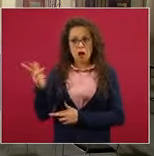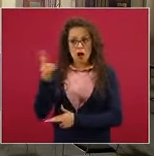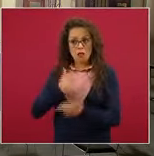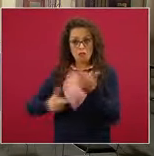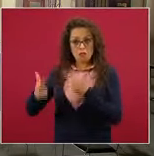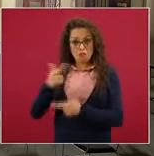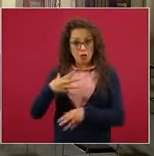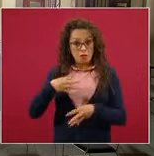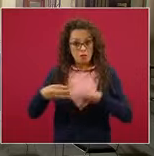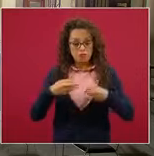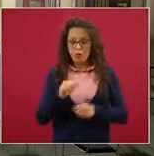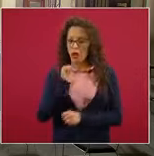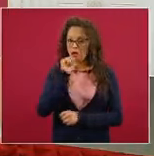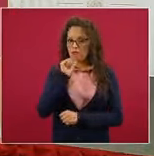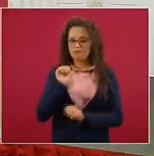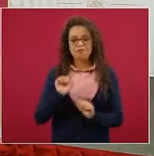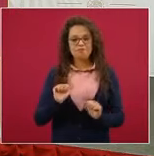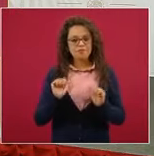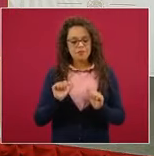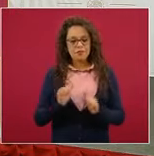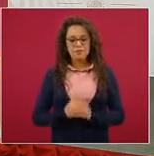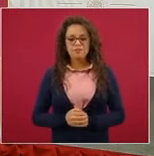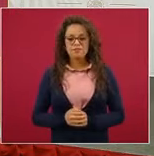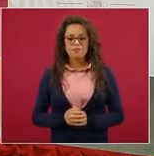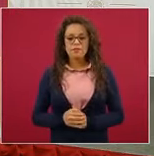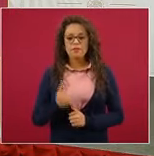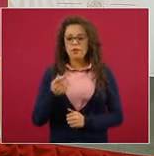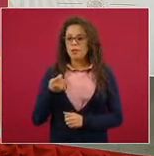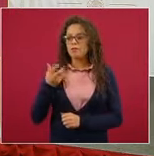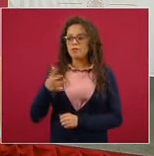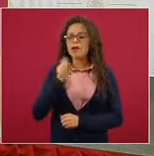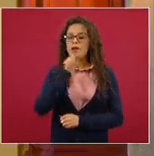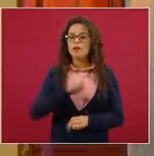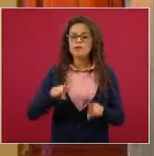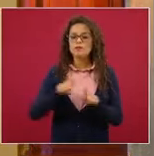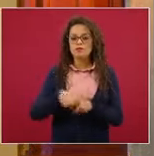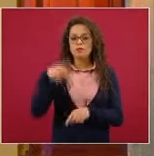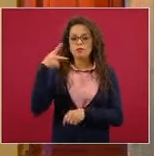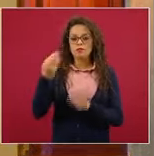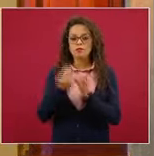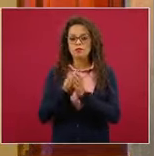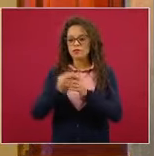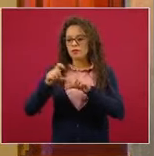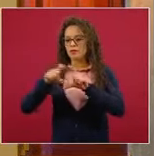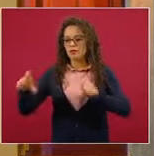rebrote y también tiene la clasificación de conglomerado de casos. Veamos la siguiente.